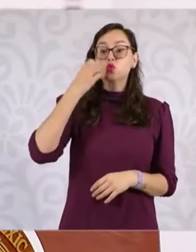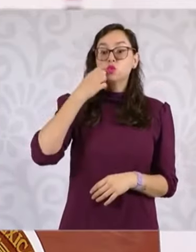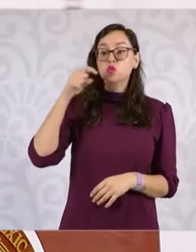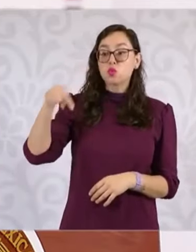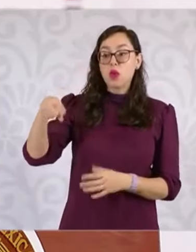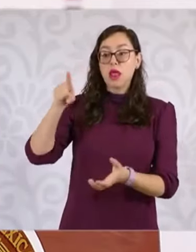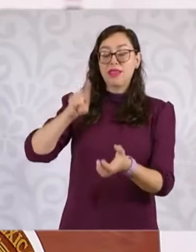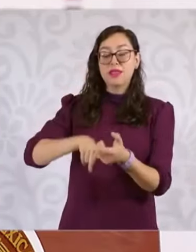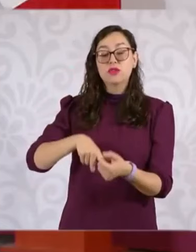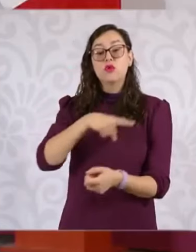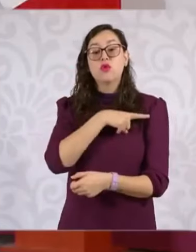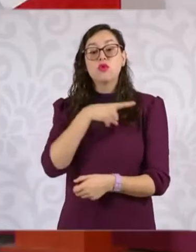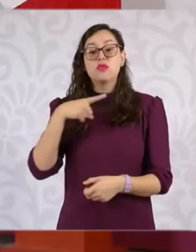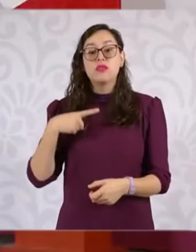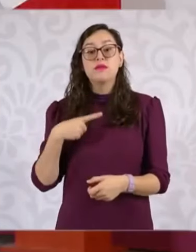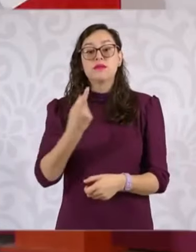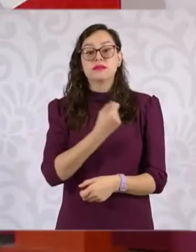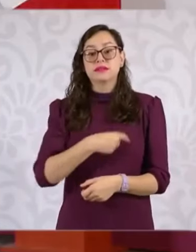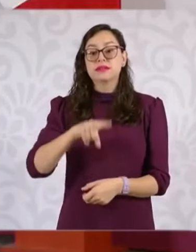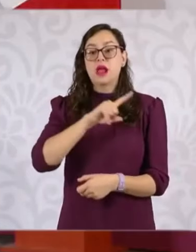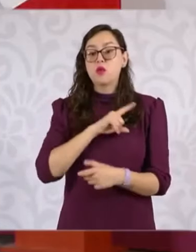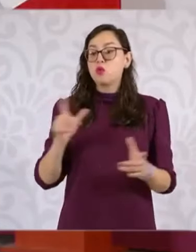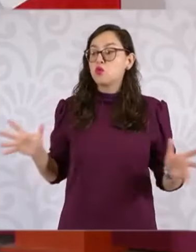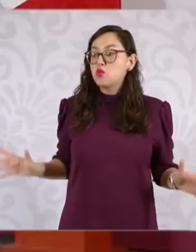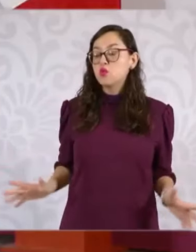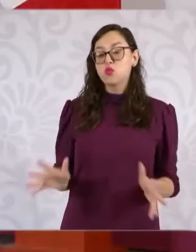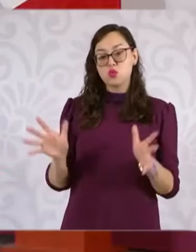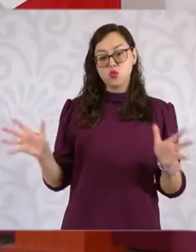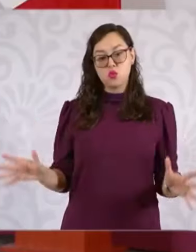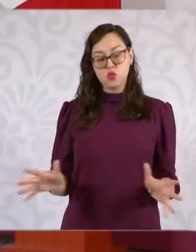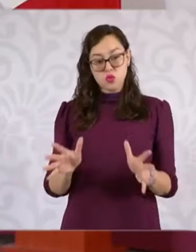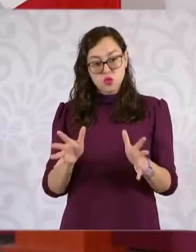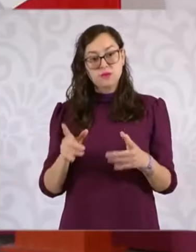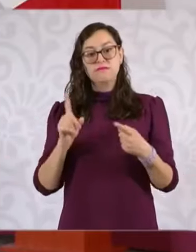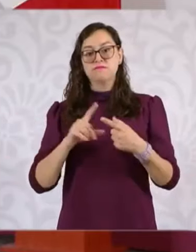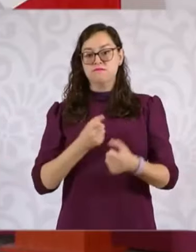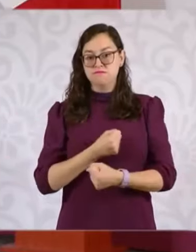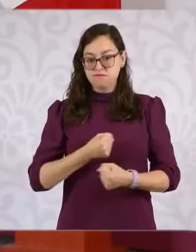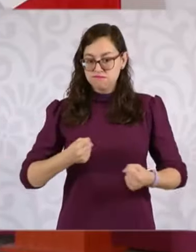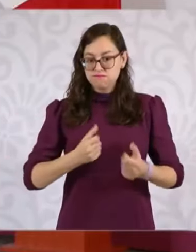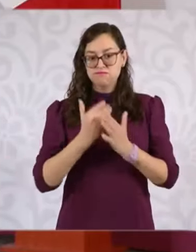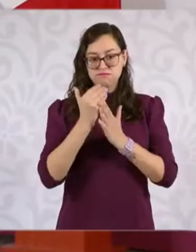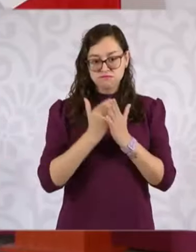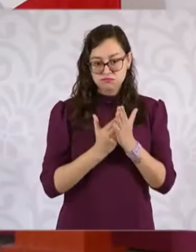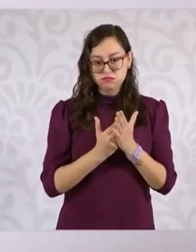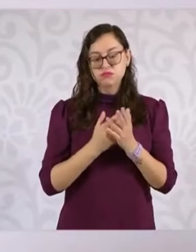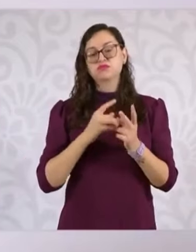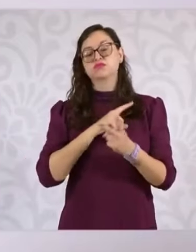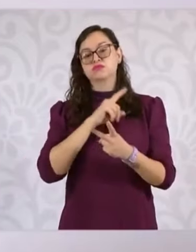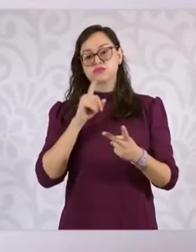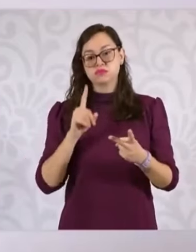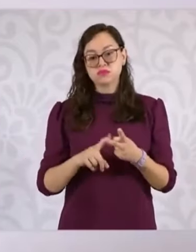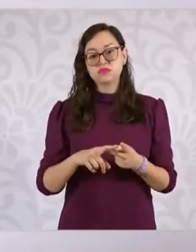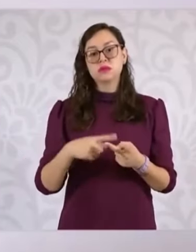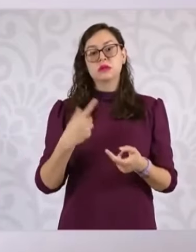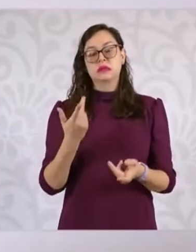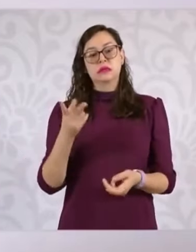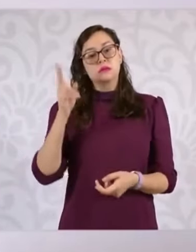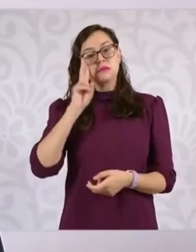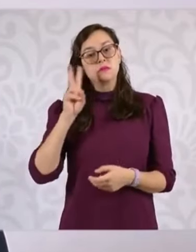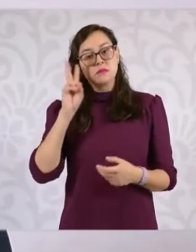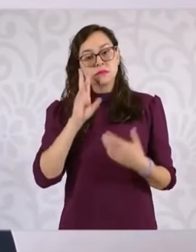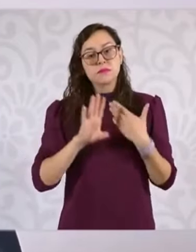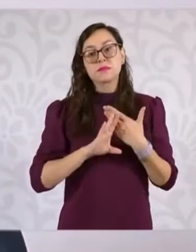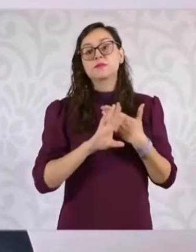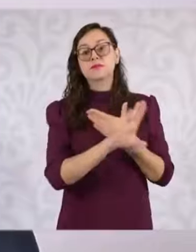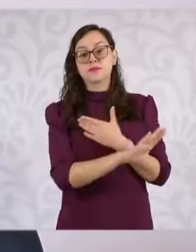la promoción de una vida saludable. Esto es el combate a la obesidad, el sobrepeso, la prevención de las adicciones,